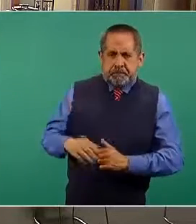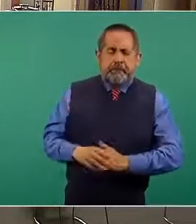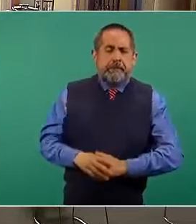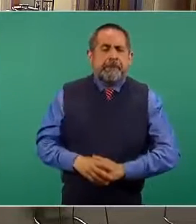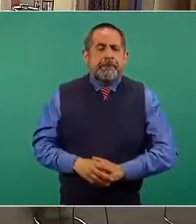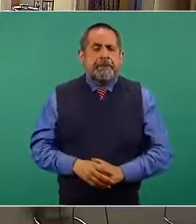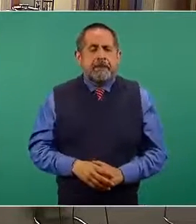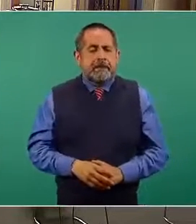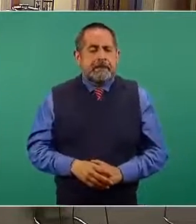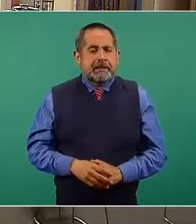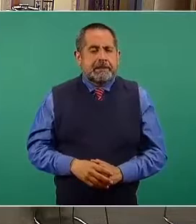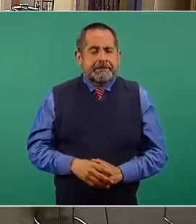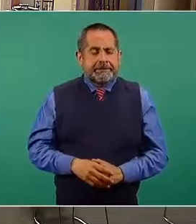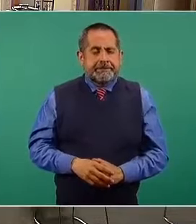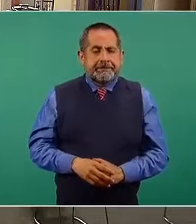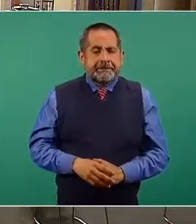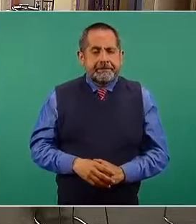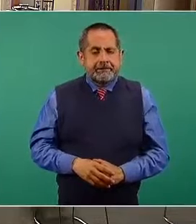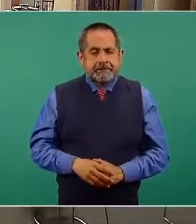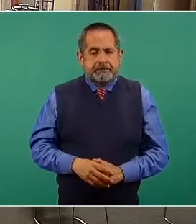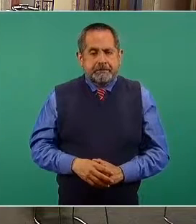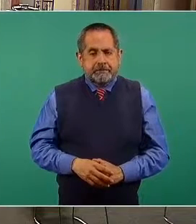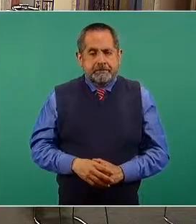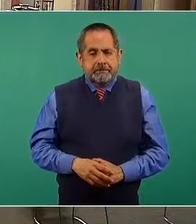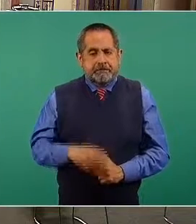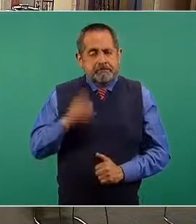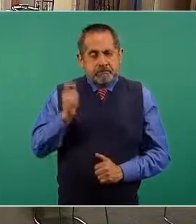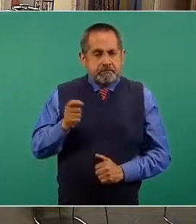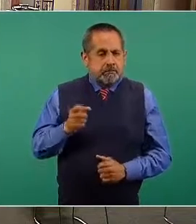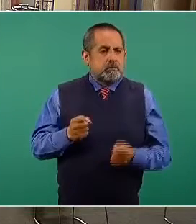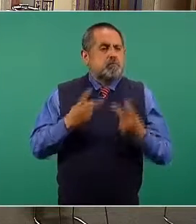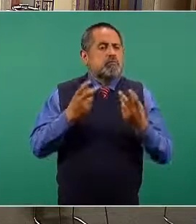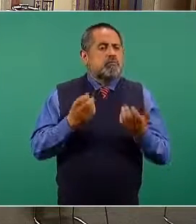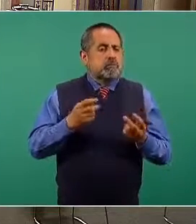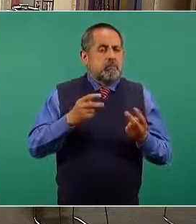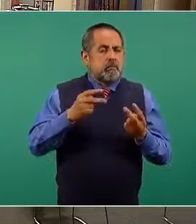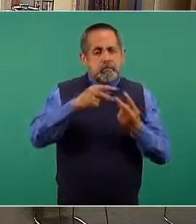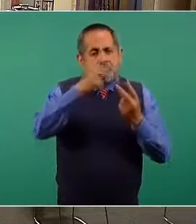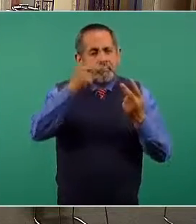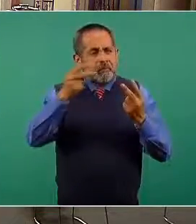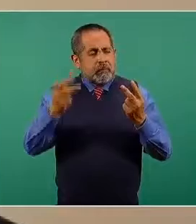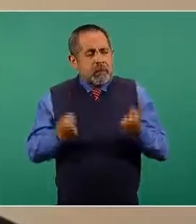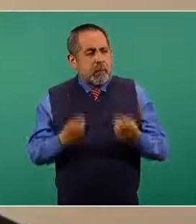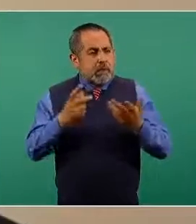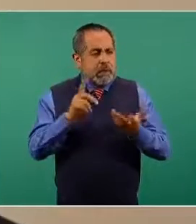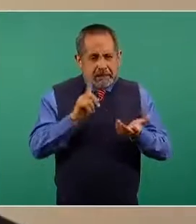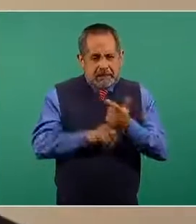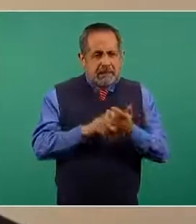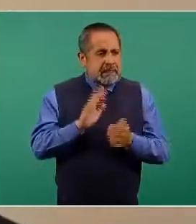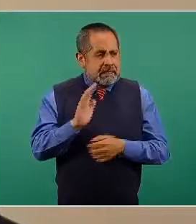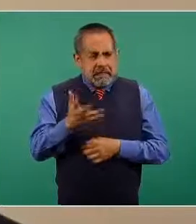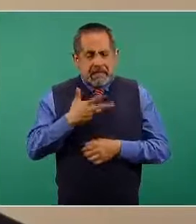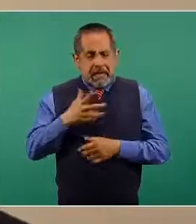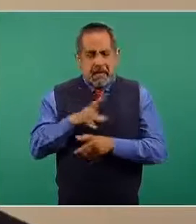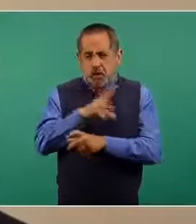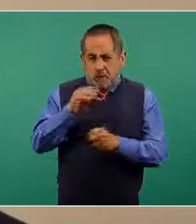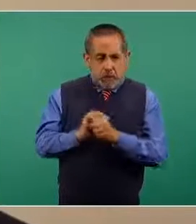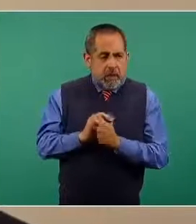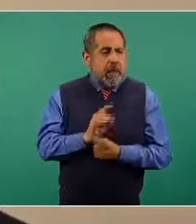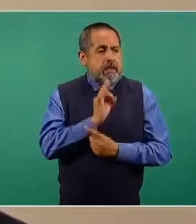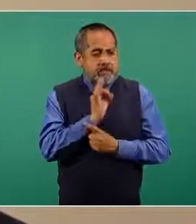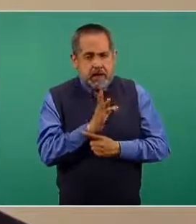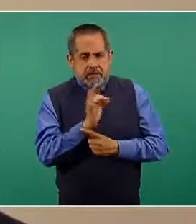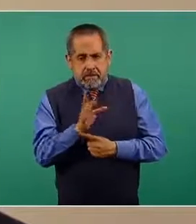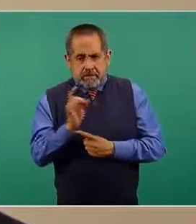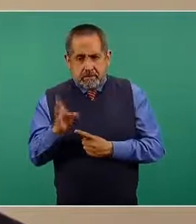diapositiva, podemos ver ahora la curva que se forma de las dosis acumuladas, es decir, todas aquellas que